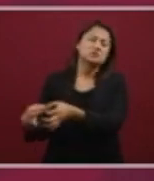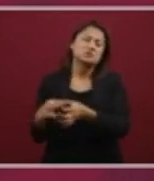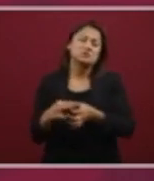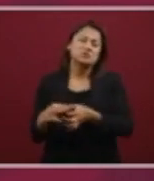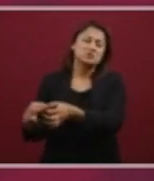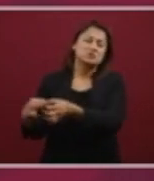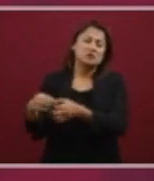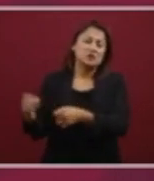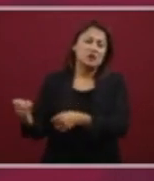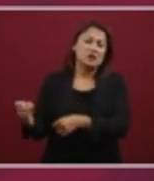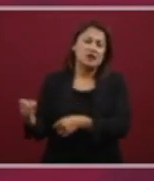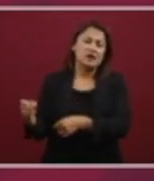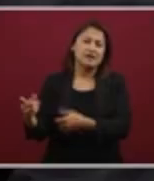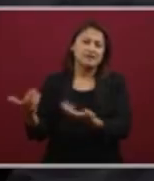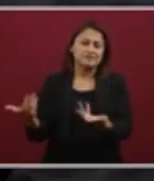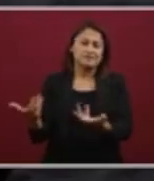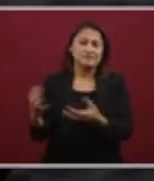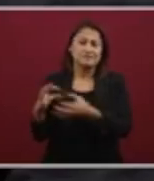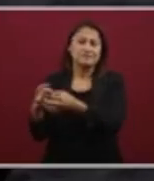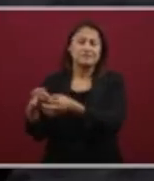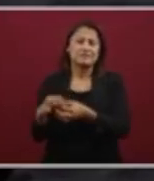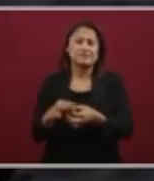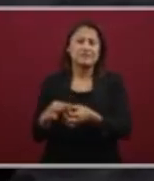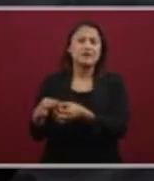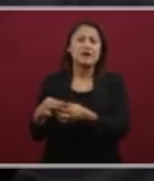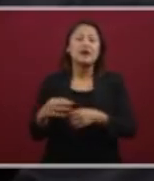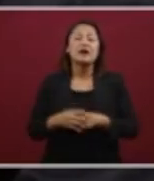Este nieto, Francisco,